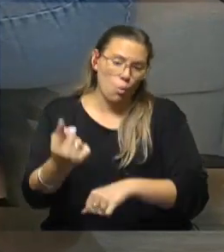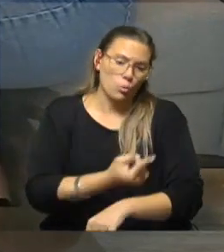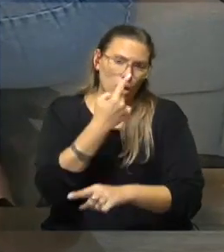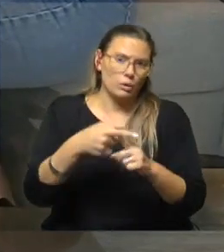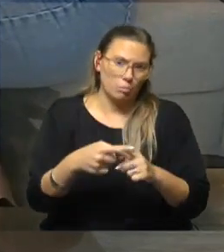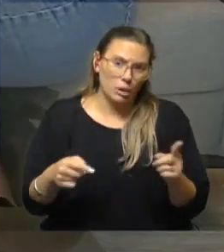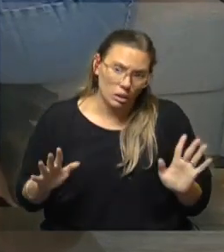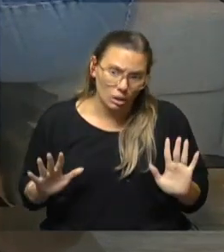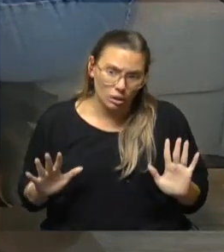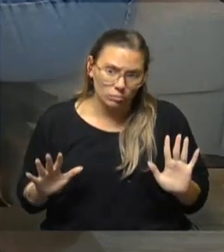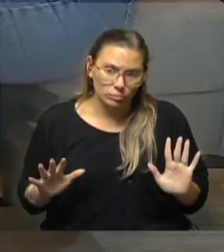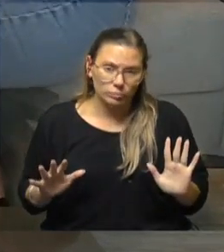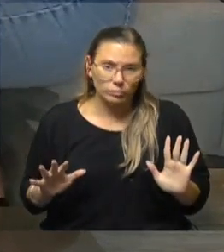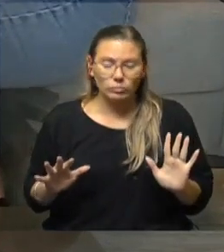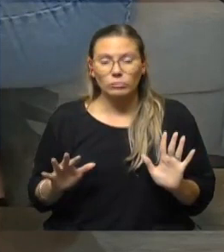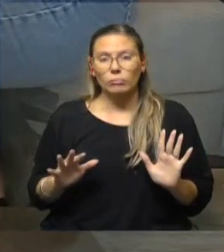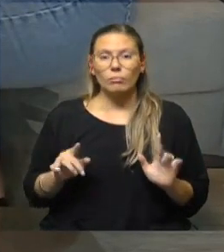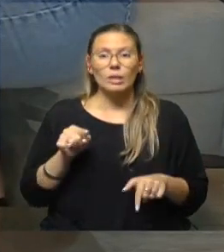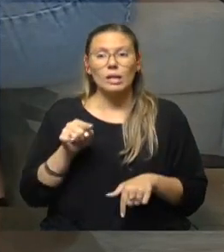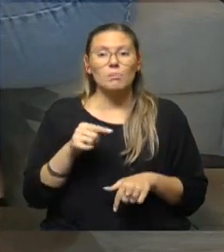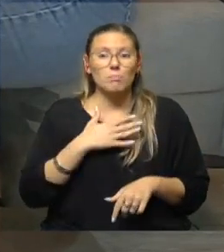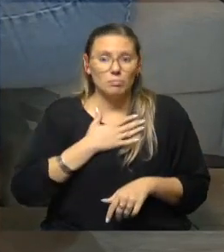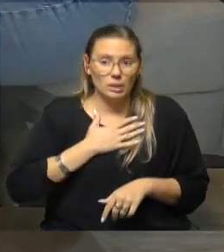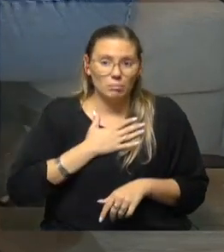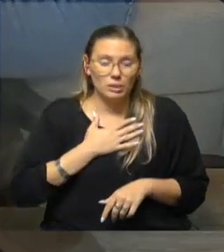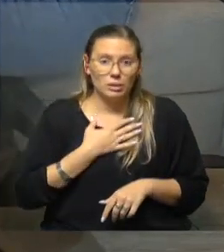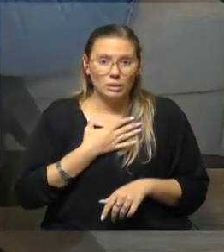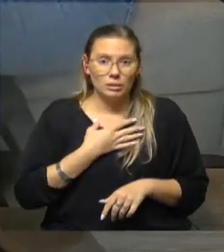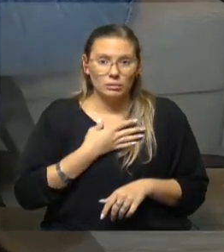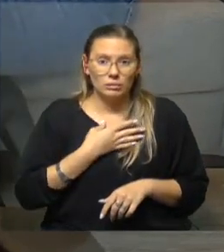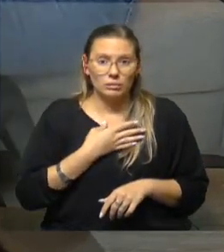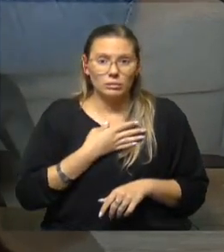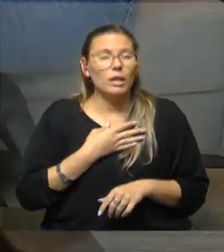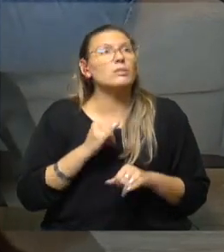media. Así que eso para mí